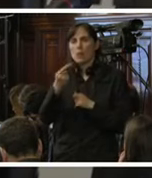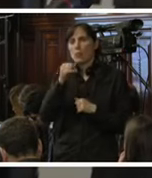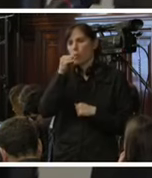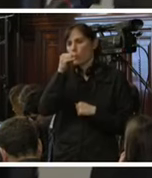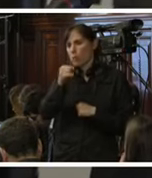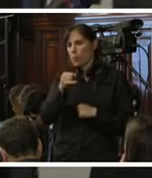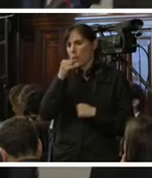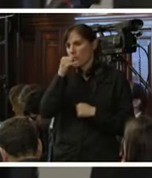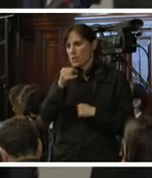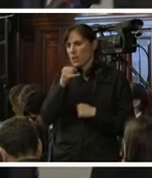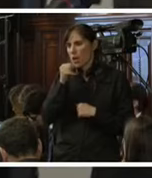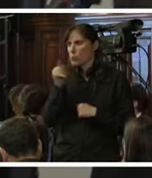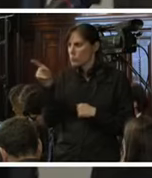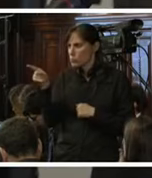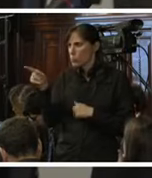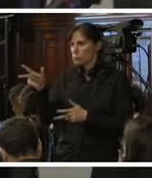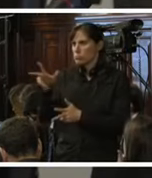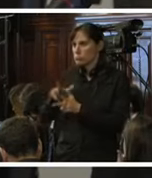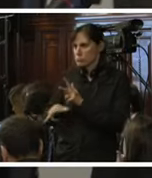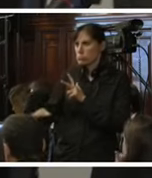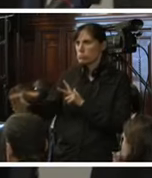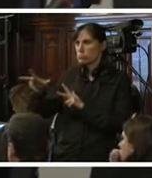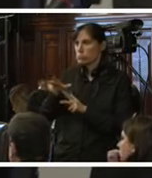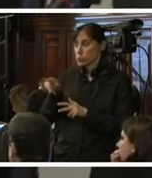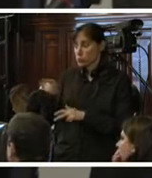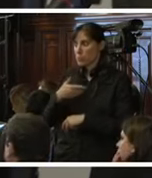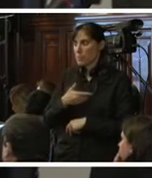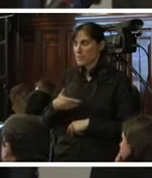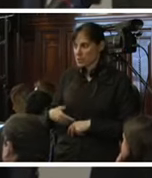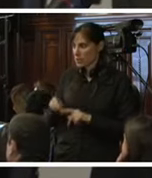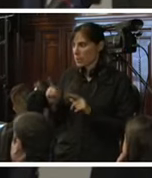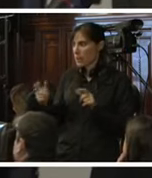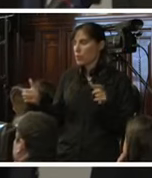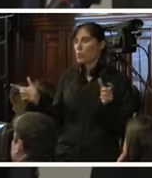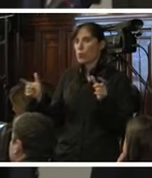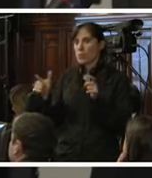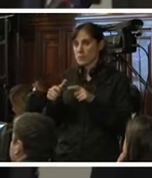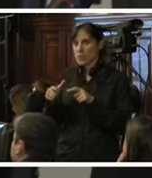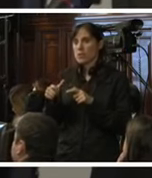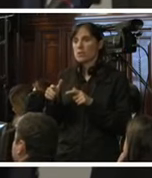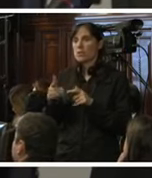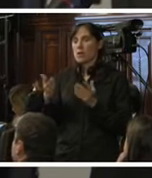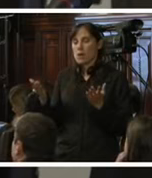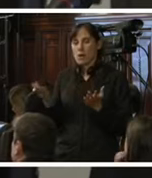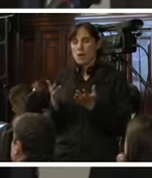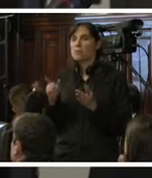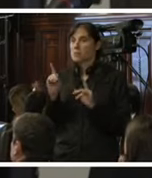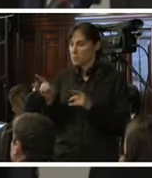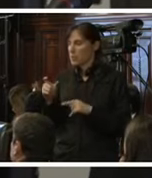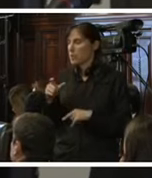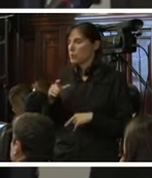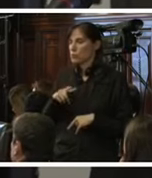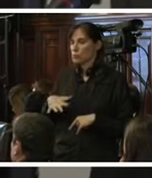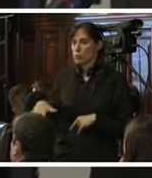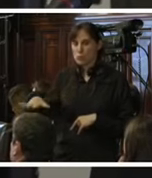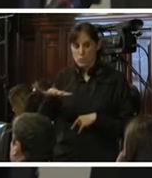hechos por usted como Presidenta y por los comisionados, así como los comentarios finales de la sociedad civil.